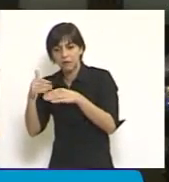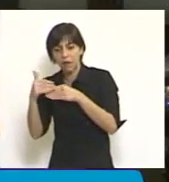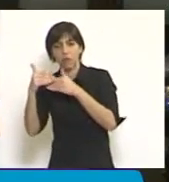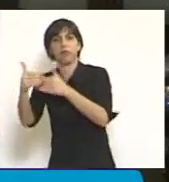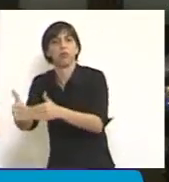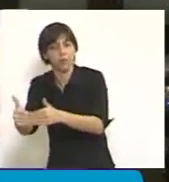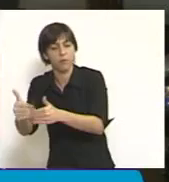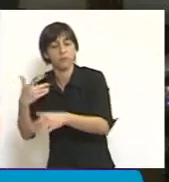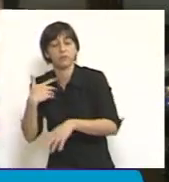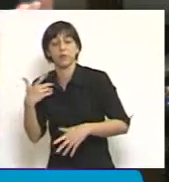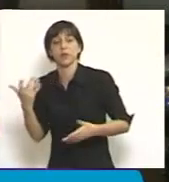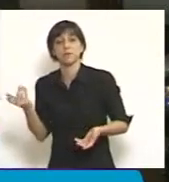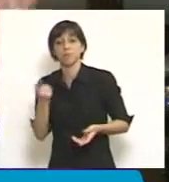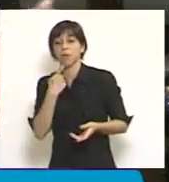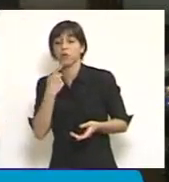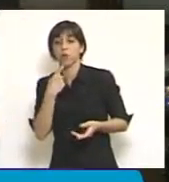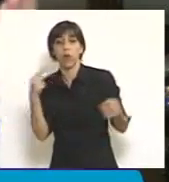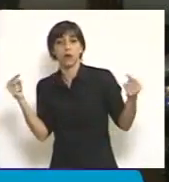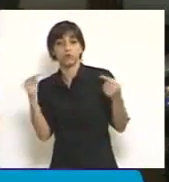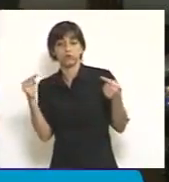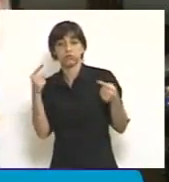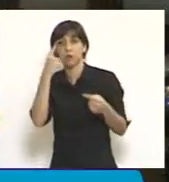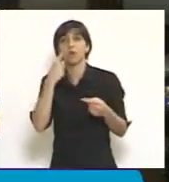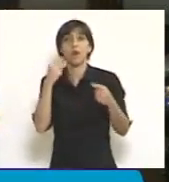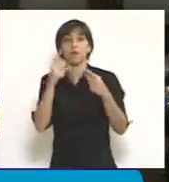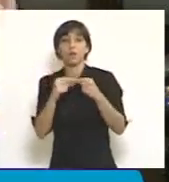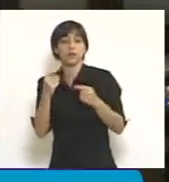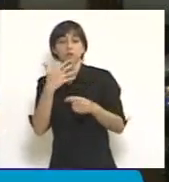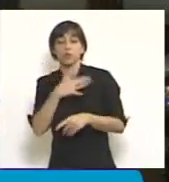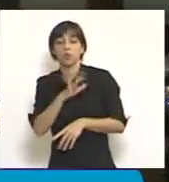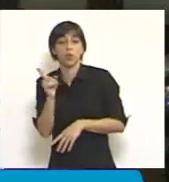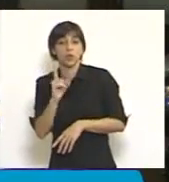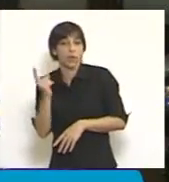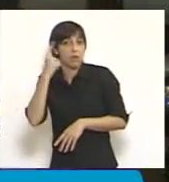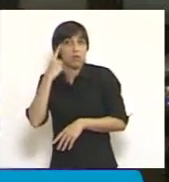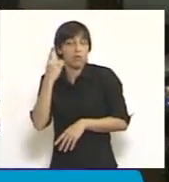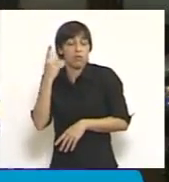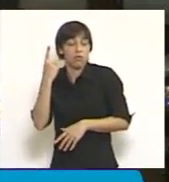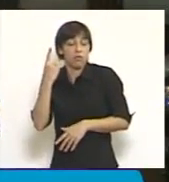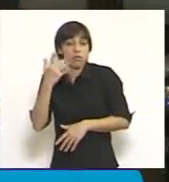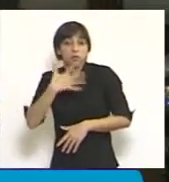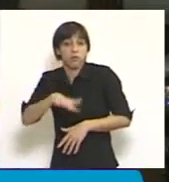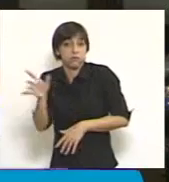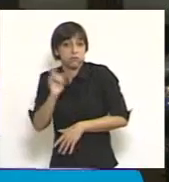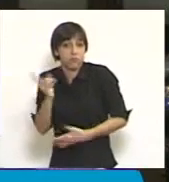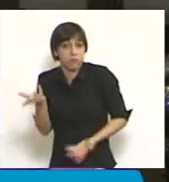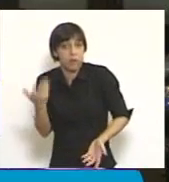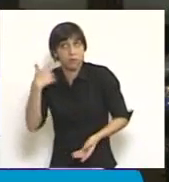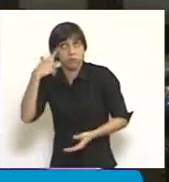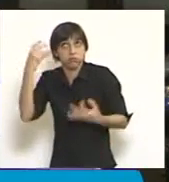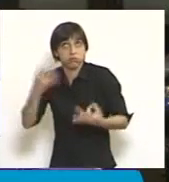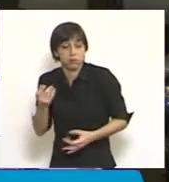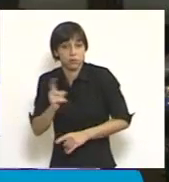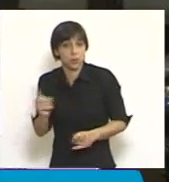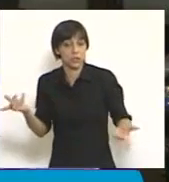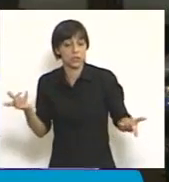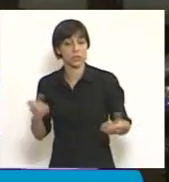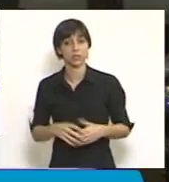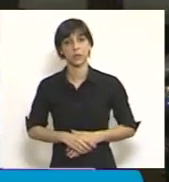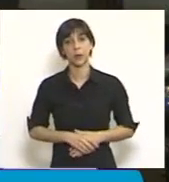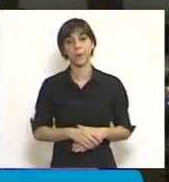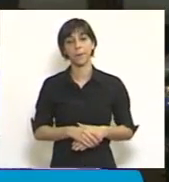el 1 de marzo, solo en la justicia ordinaria de la ciudad y no en la justicia federal. Pero las oficinas de gestión, que son claves para